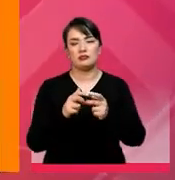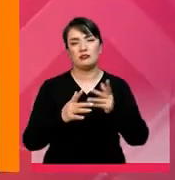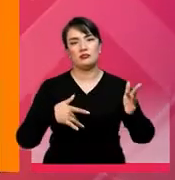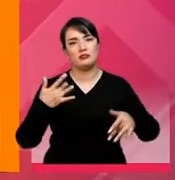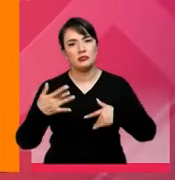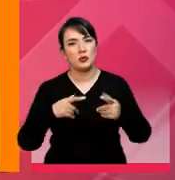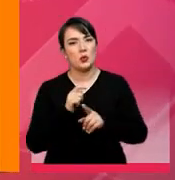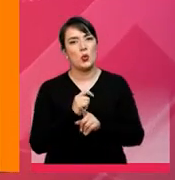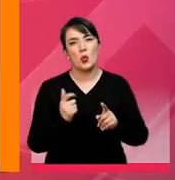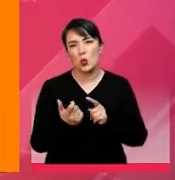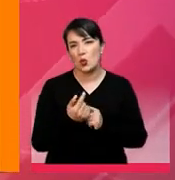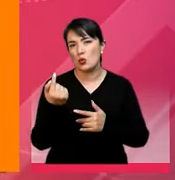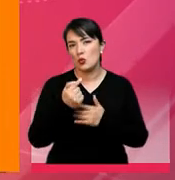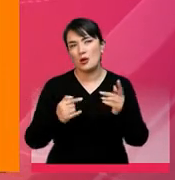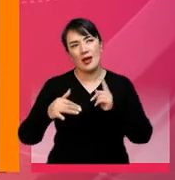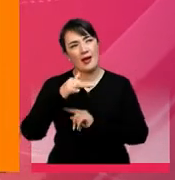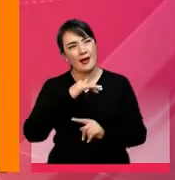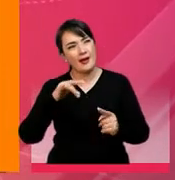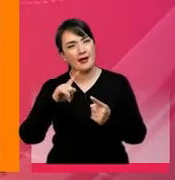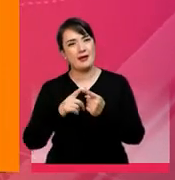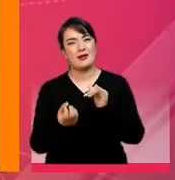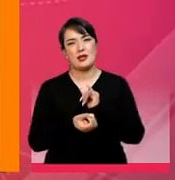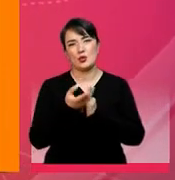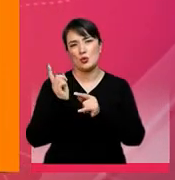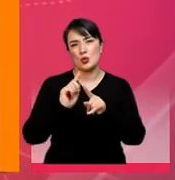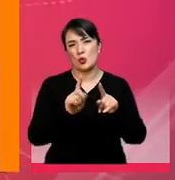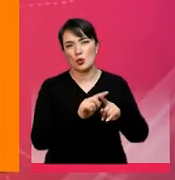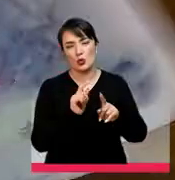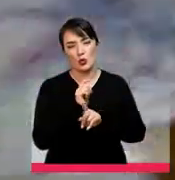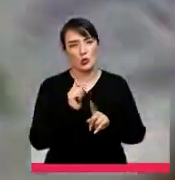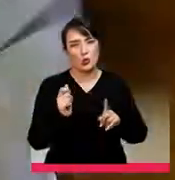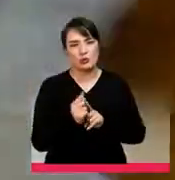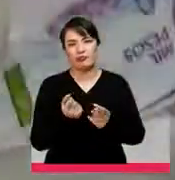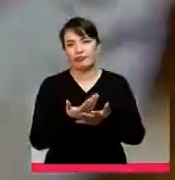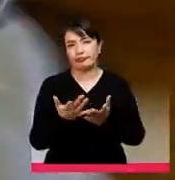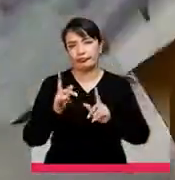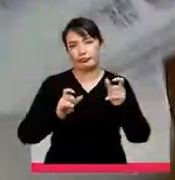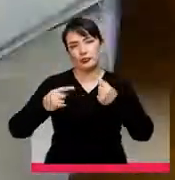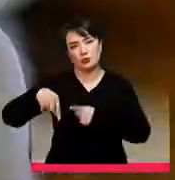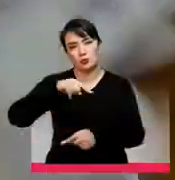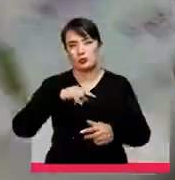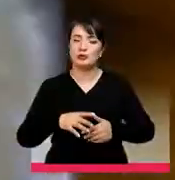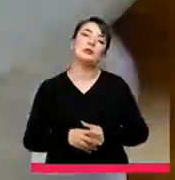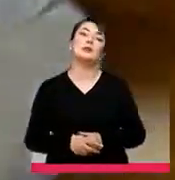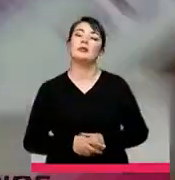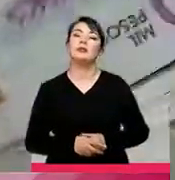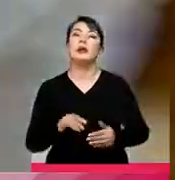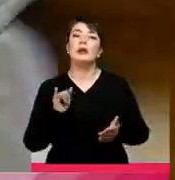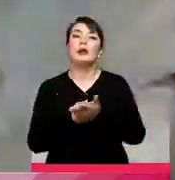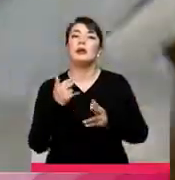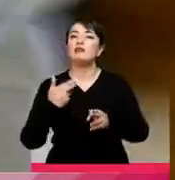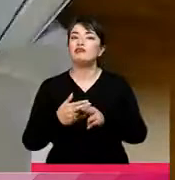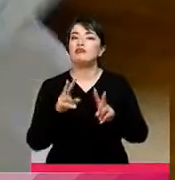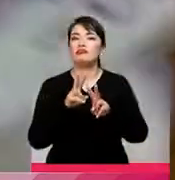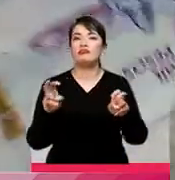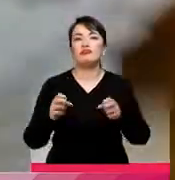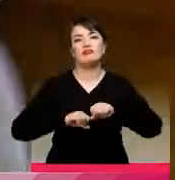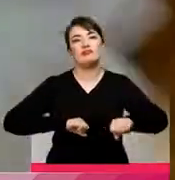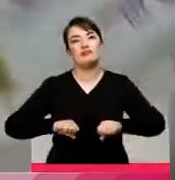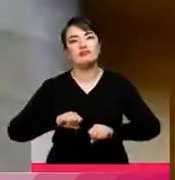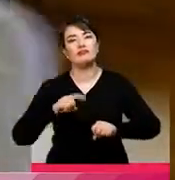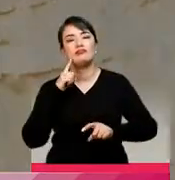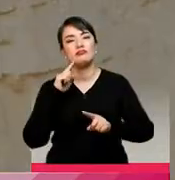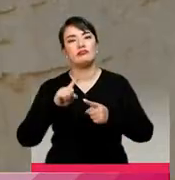cultura medioambiente industrias creativas y culturales así como turismo la línea denominada compromiso reactivación tramo 2